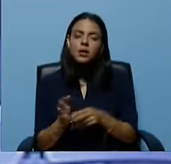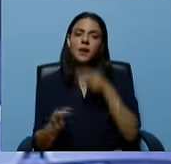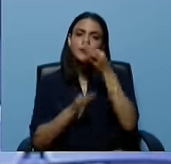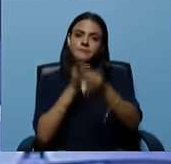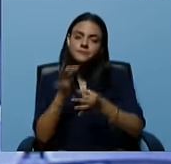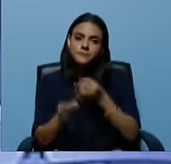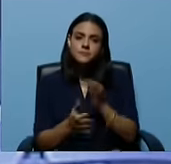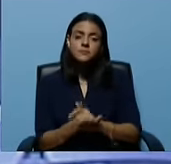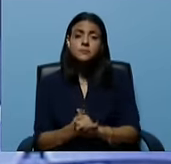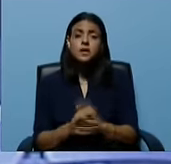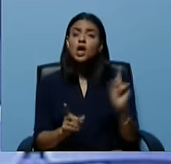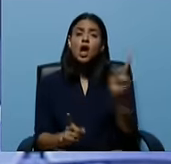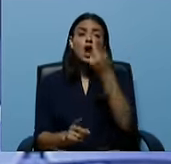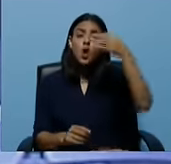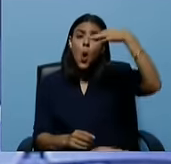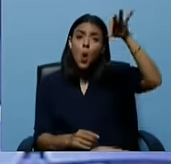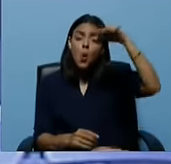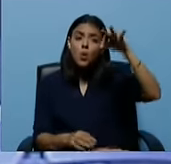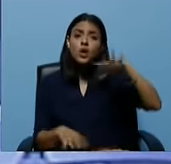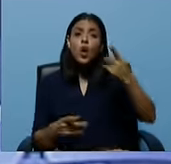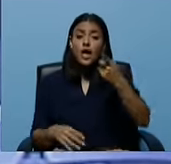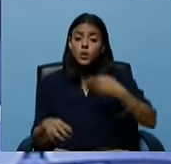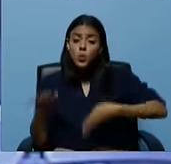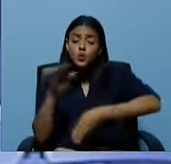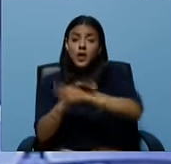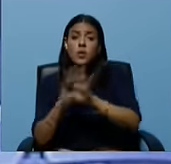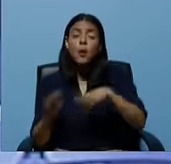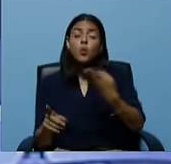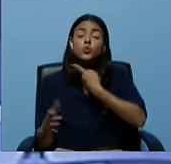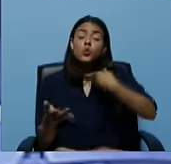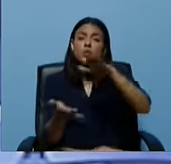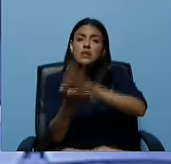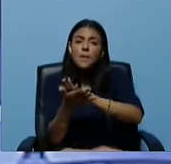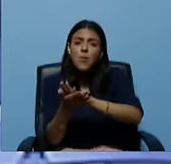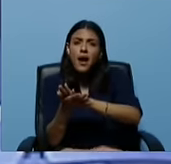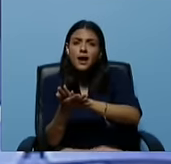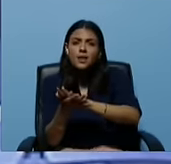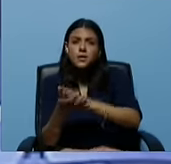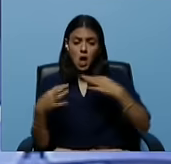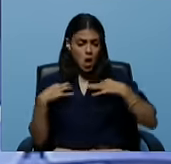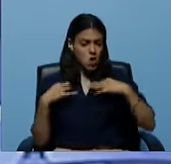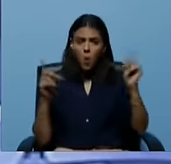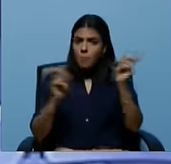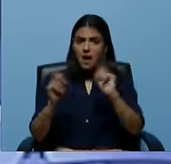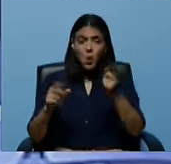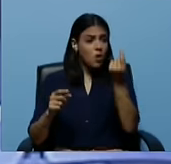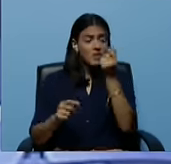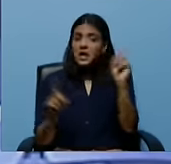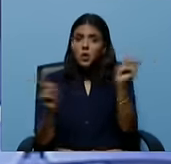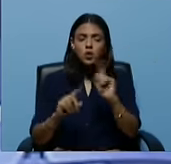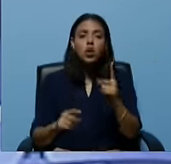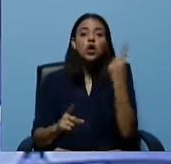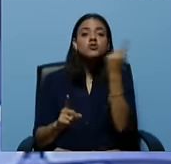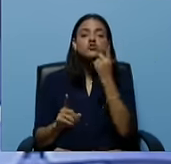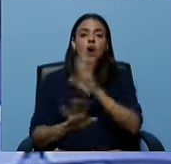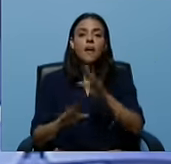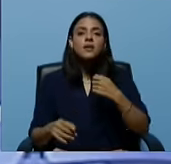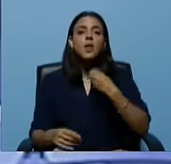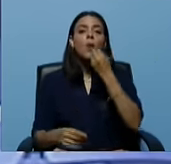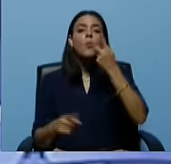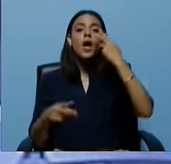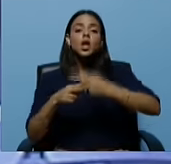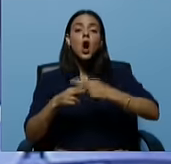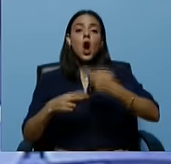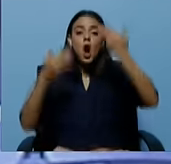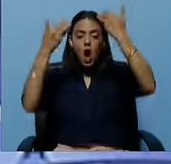Lo único que uno se lleva a la tumba es el buen nombre y la